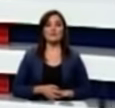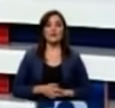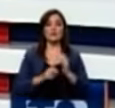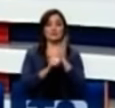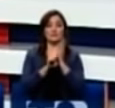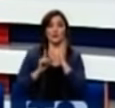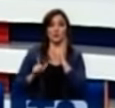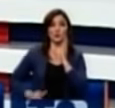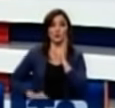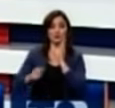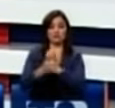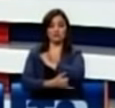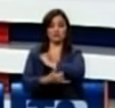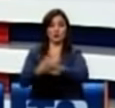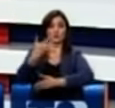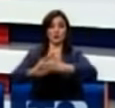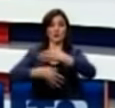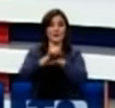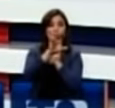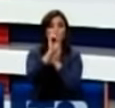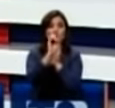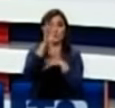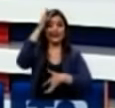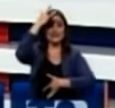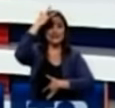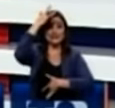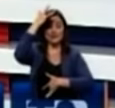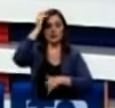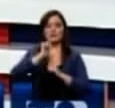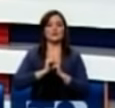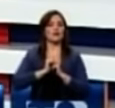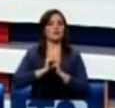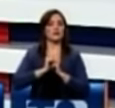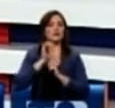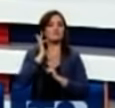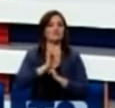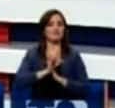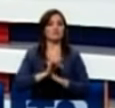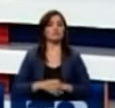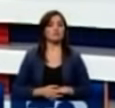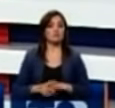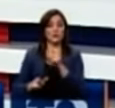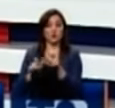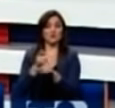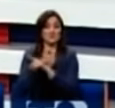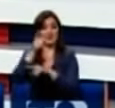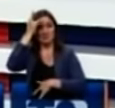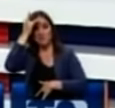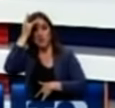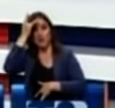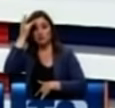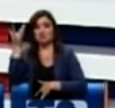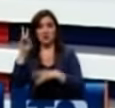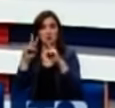en el país existen 107 enfermedades raras identificadas. Sin embargo, si hay pacientes con otros padecimientos